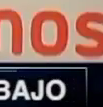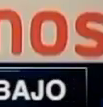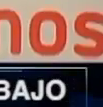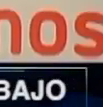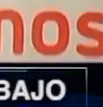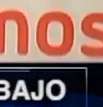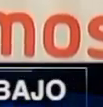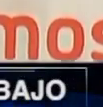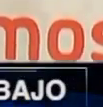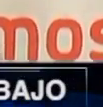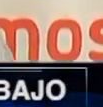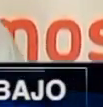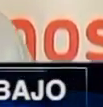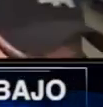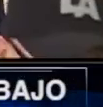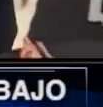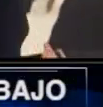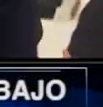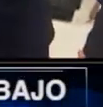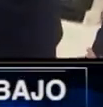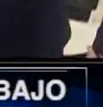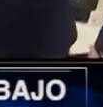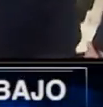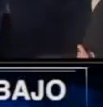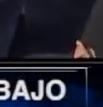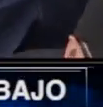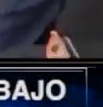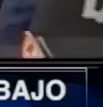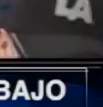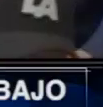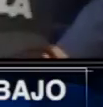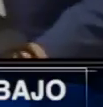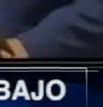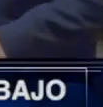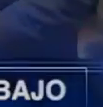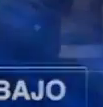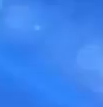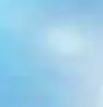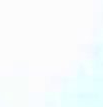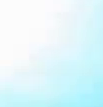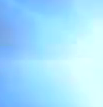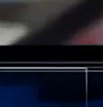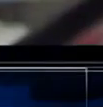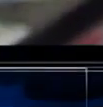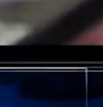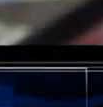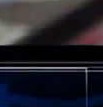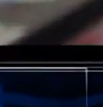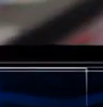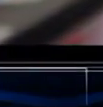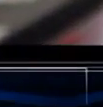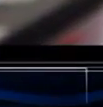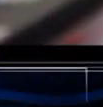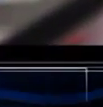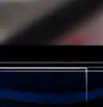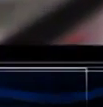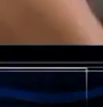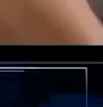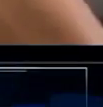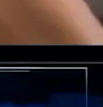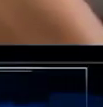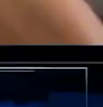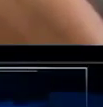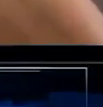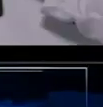El 61% de los ecuatorianos aprueba el trabajo del presidente de la República. Cuentas de dinero electrónico en el